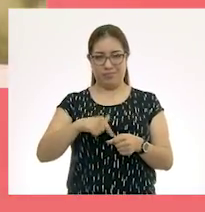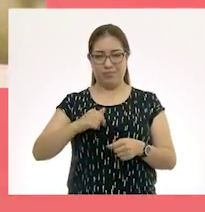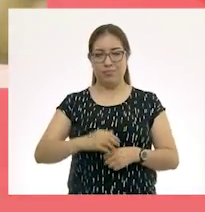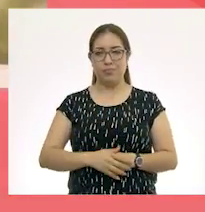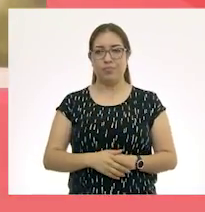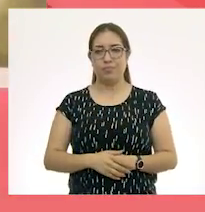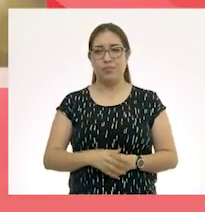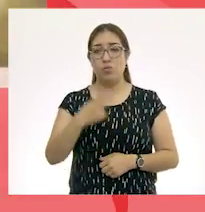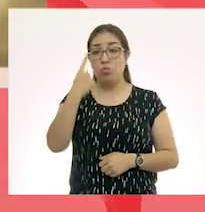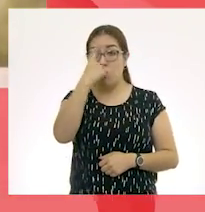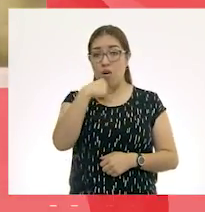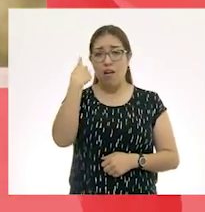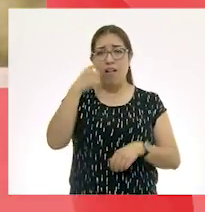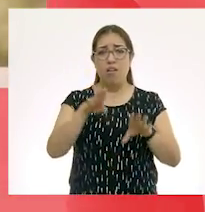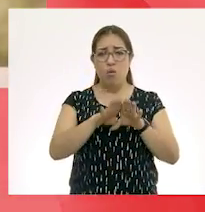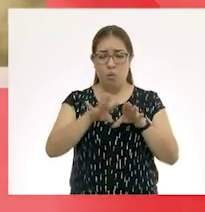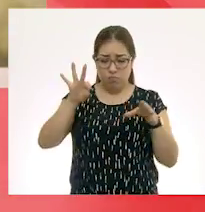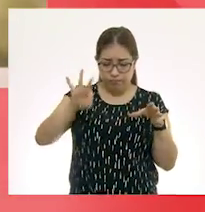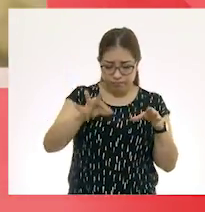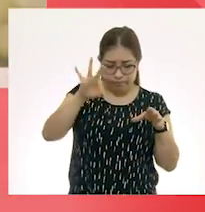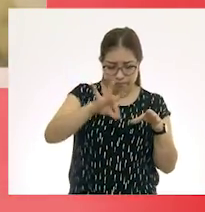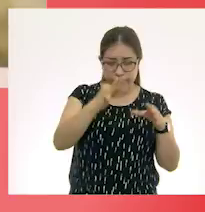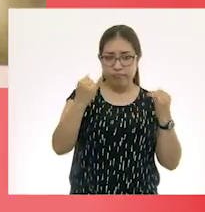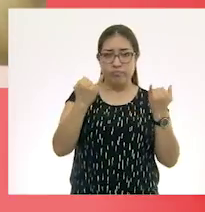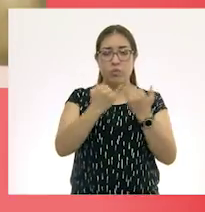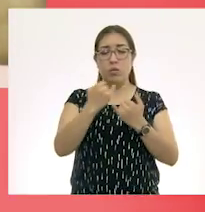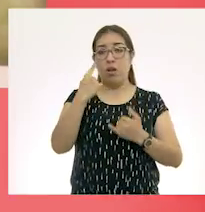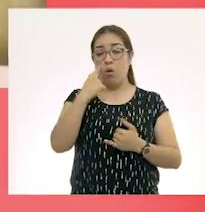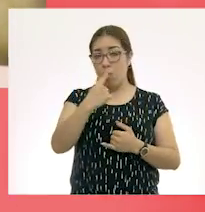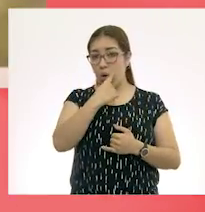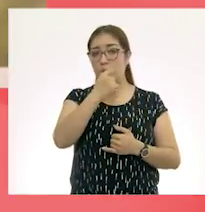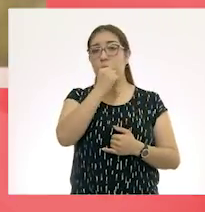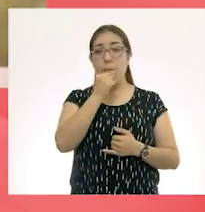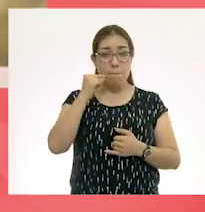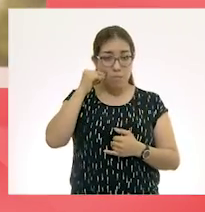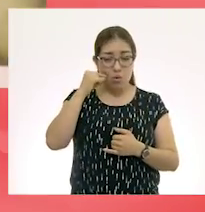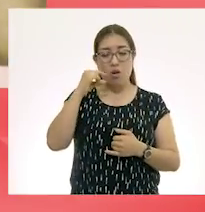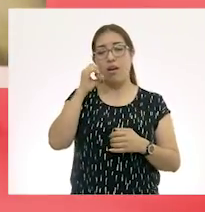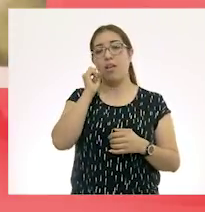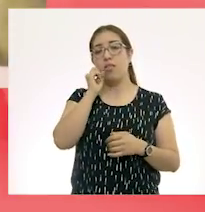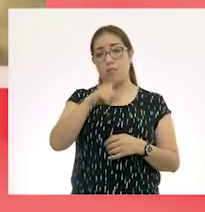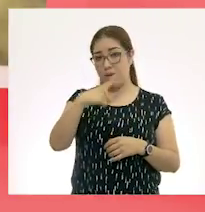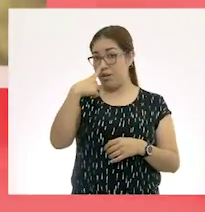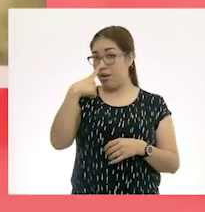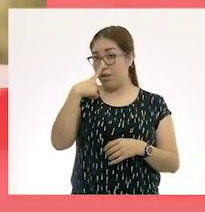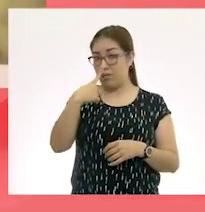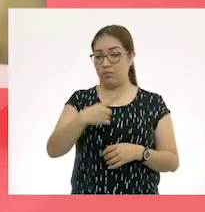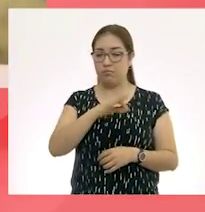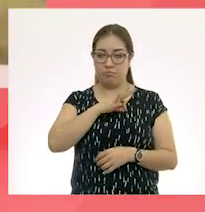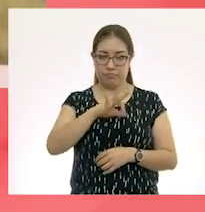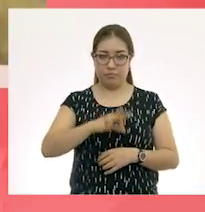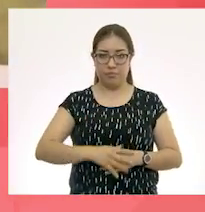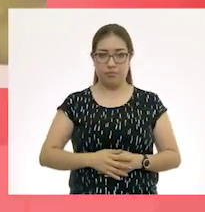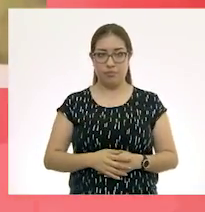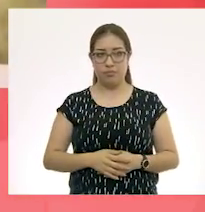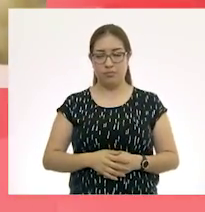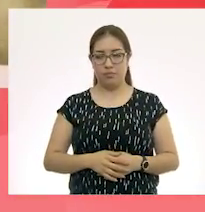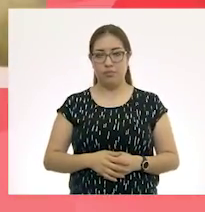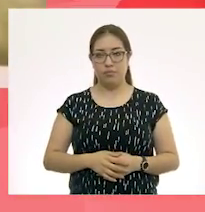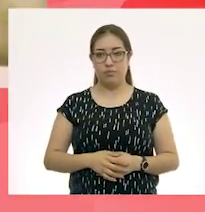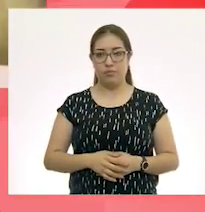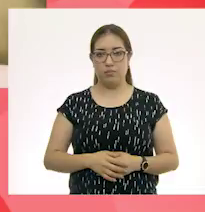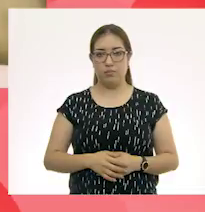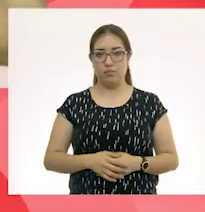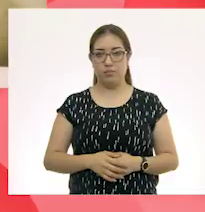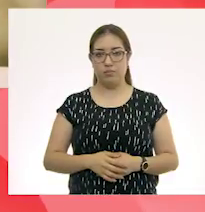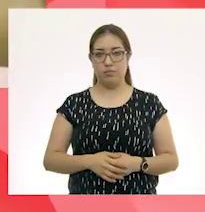da guato que ella da como si fuera con uno modajo da guato no narne como si fuera un nejo da guato no chiño como